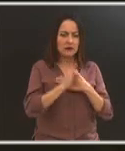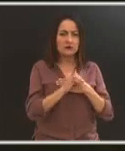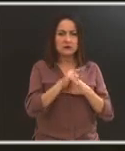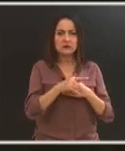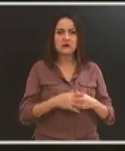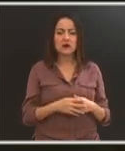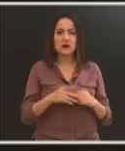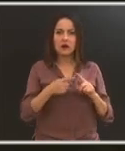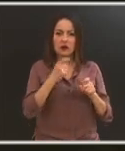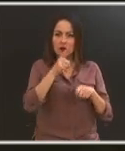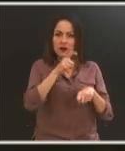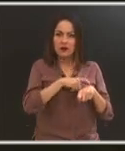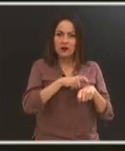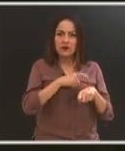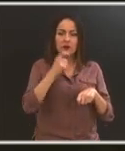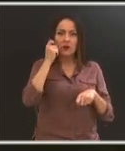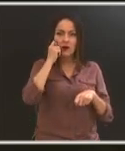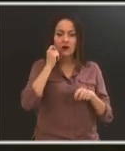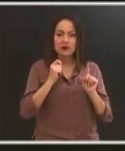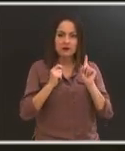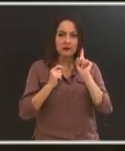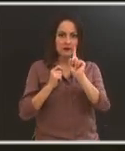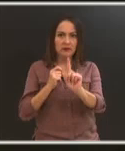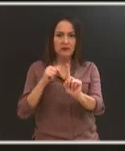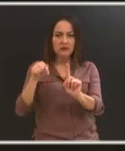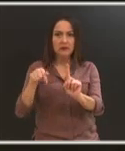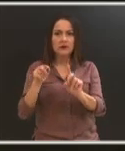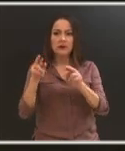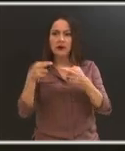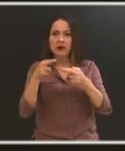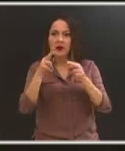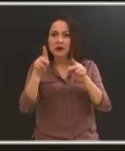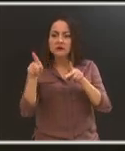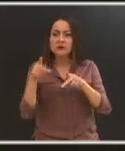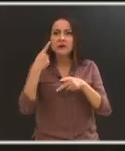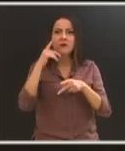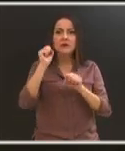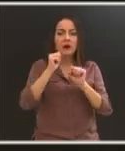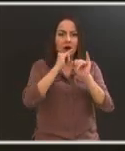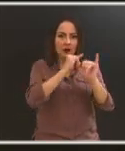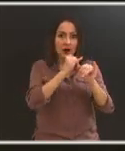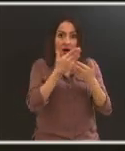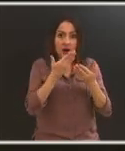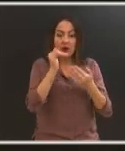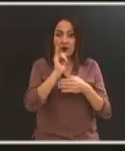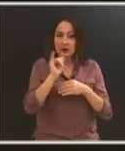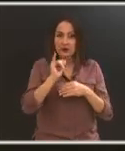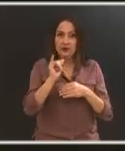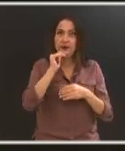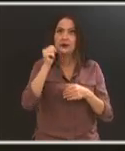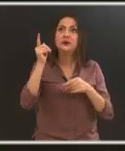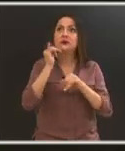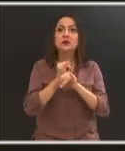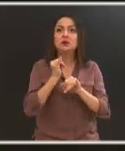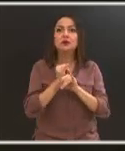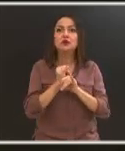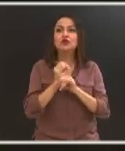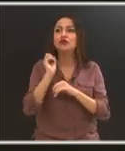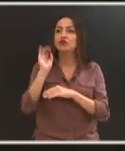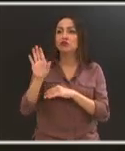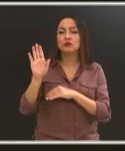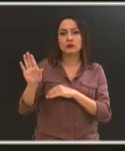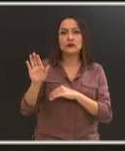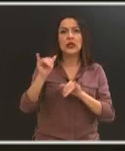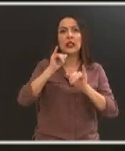exactos, desde el momento en que esta mujer se presenta aquí al registro civil a hacer esta denuncia y que también la entidad remite